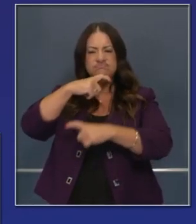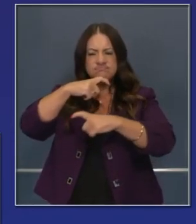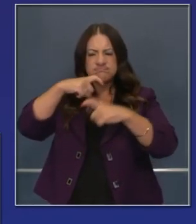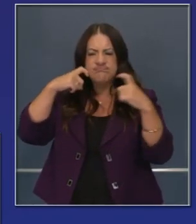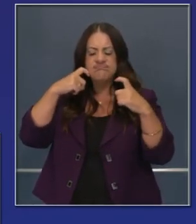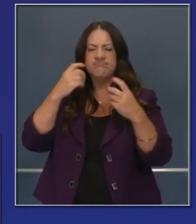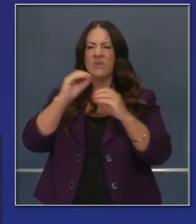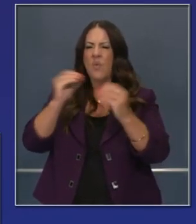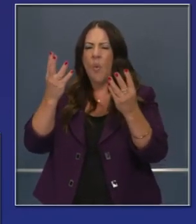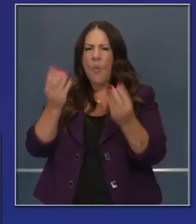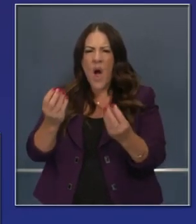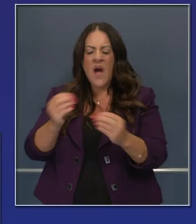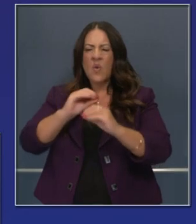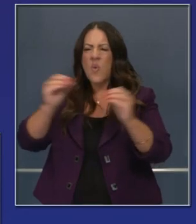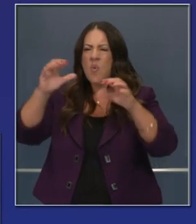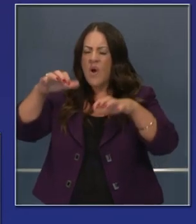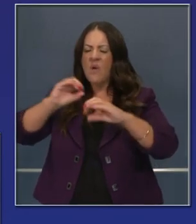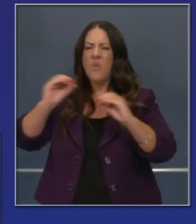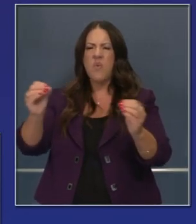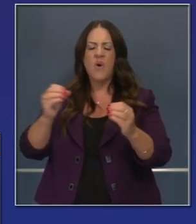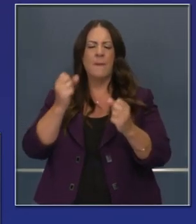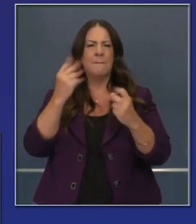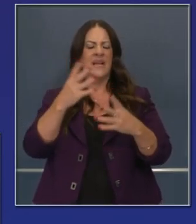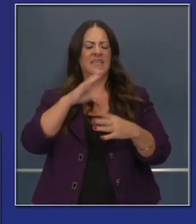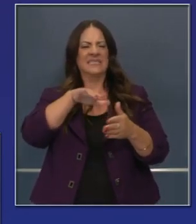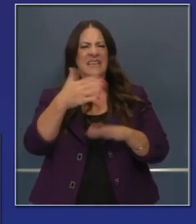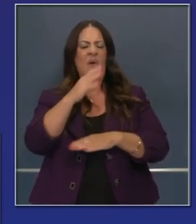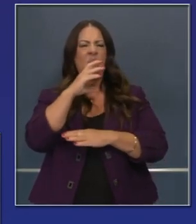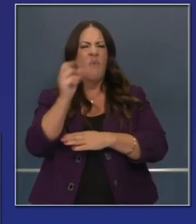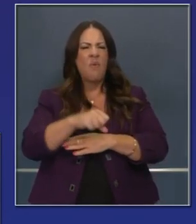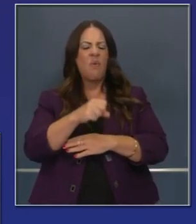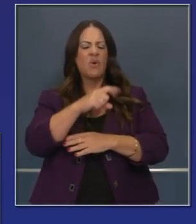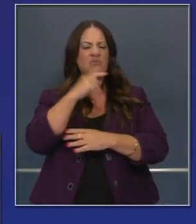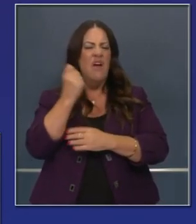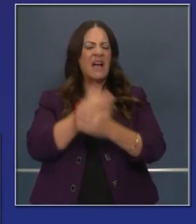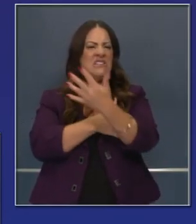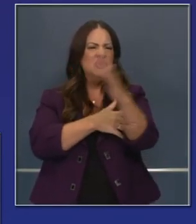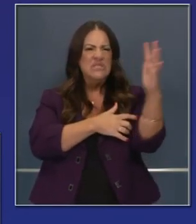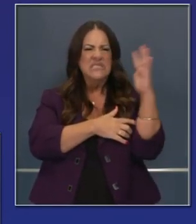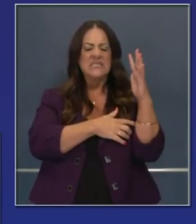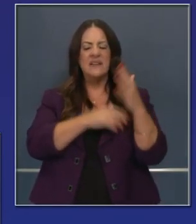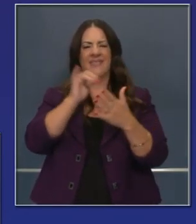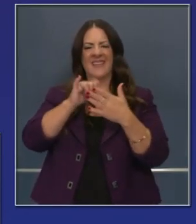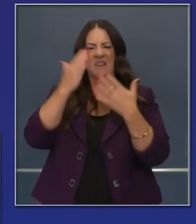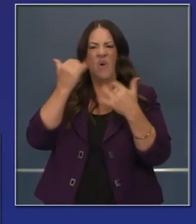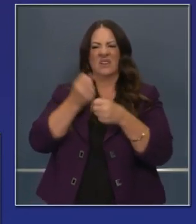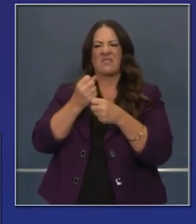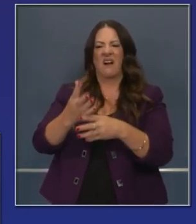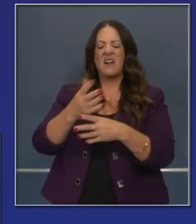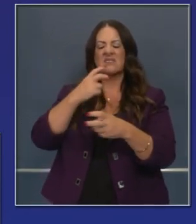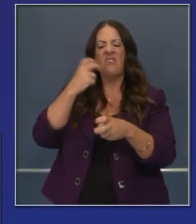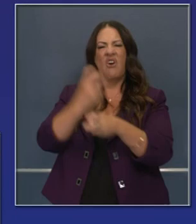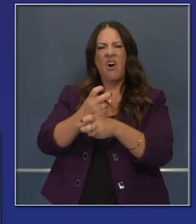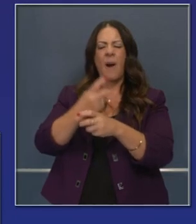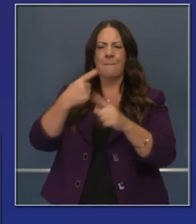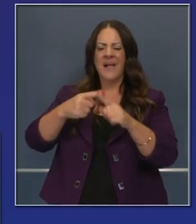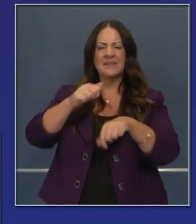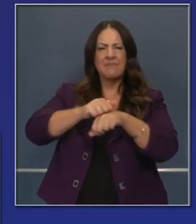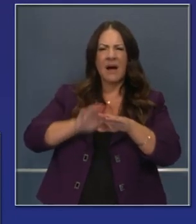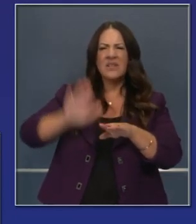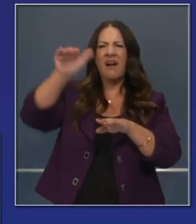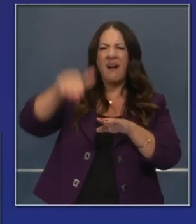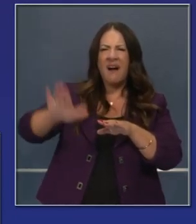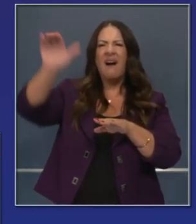sequía de 5 años. Tenemos muchísimos árboles secos que están funcionando como leña